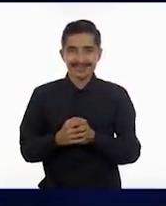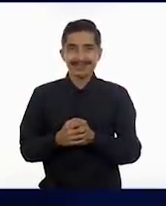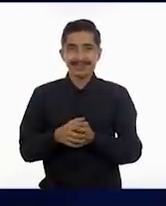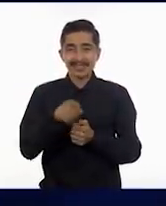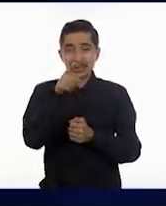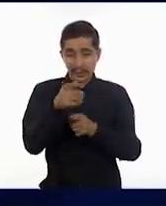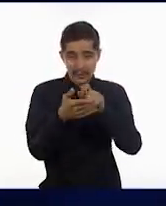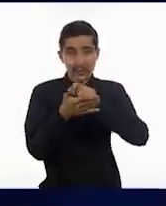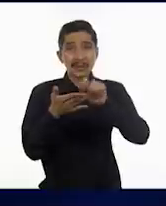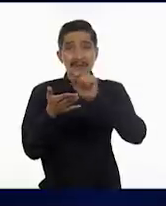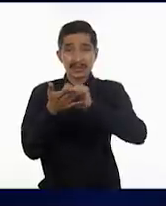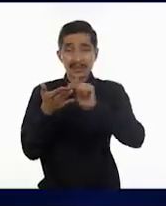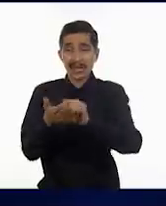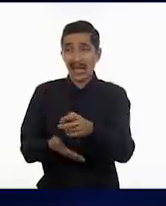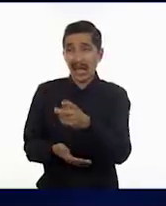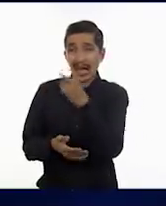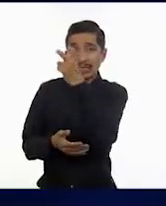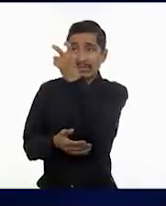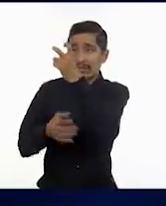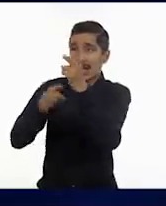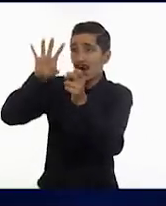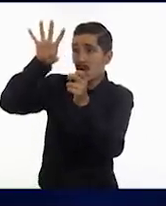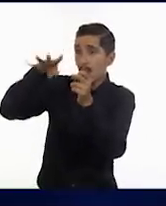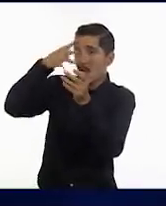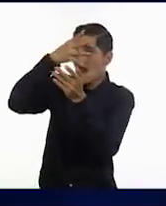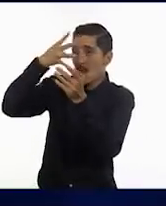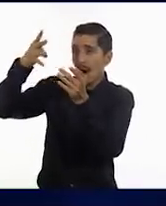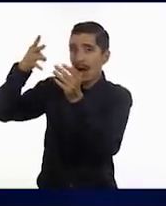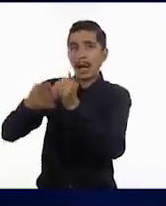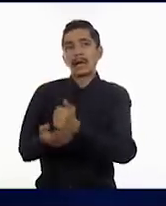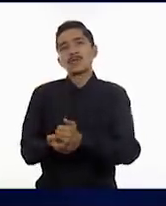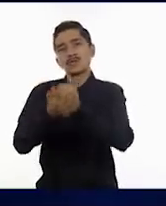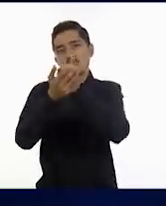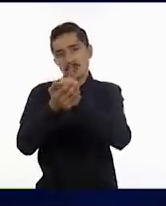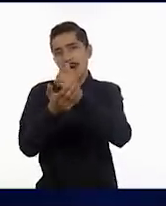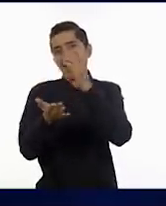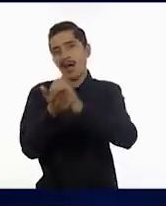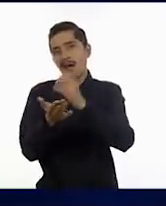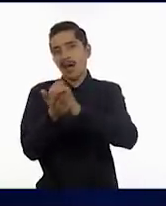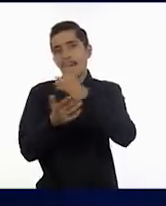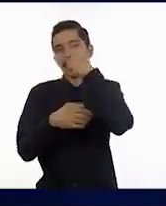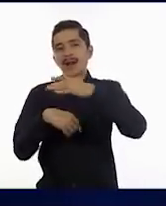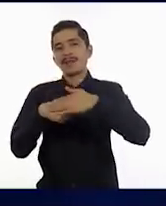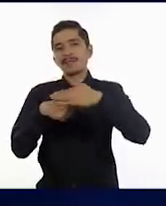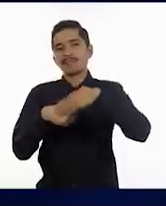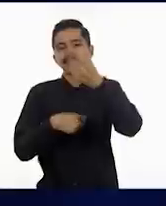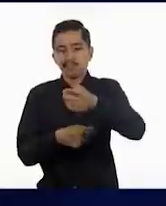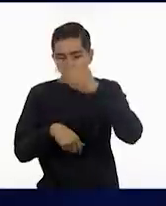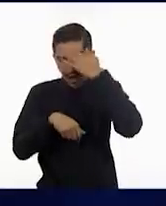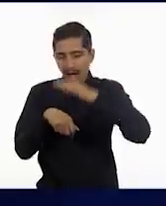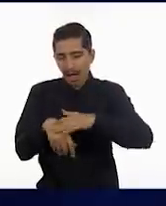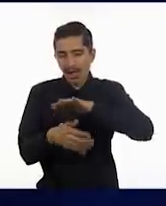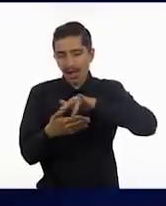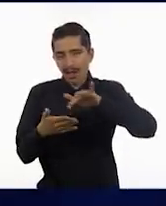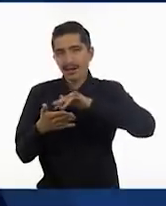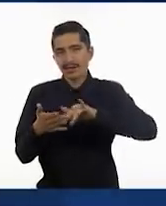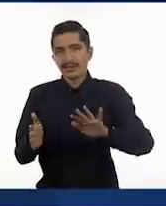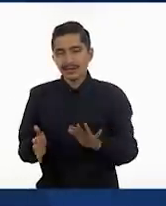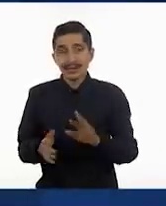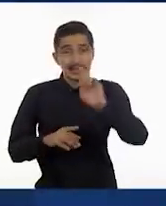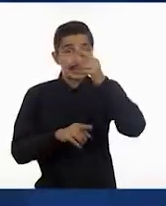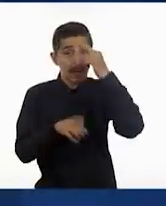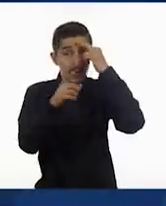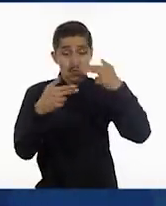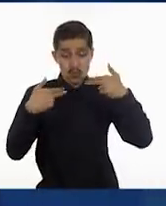Anoten este cuadro en su libreta que les va a ayudar posteriormente para poder repasar. Sí, recuerden que los seres